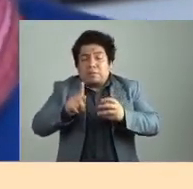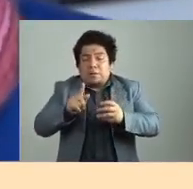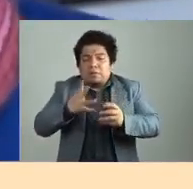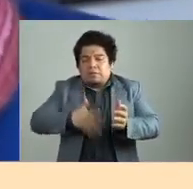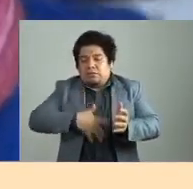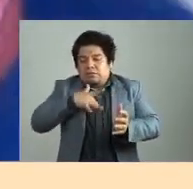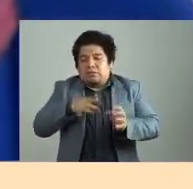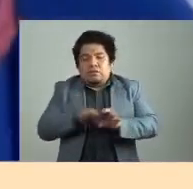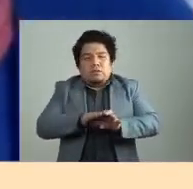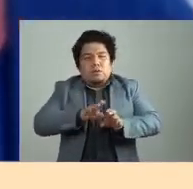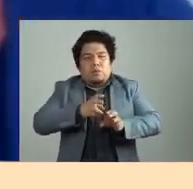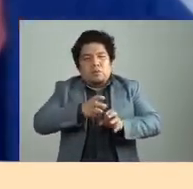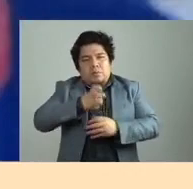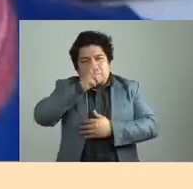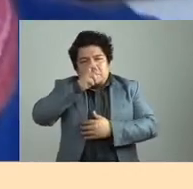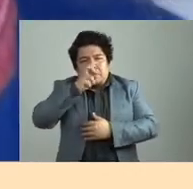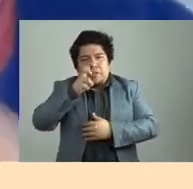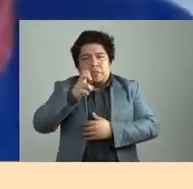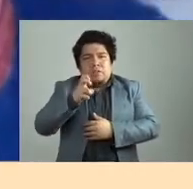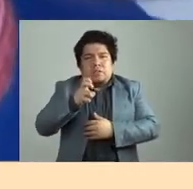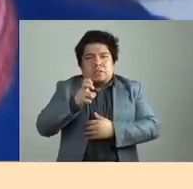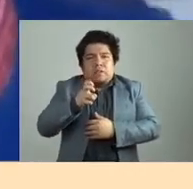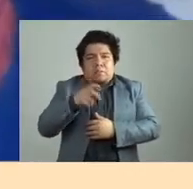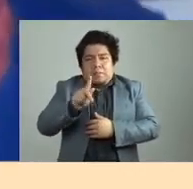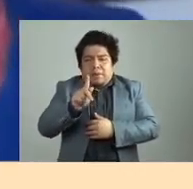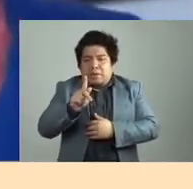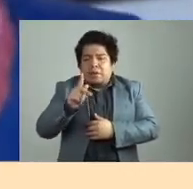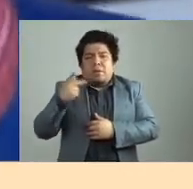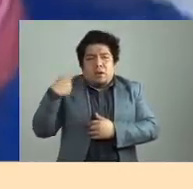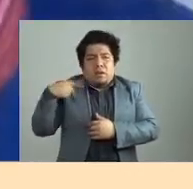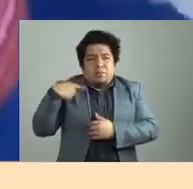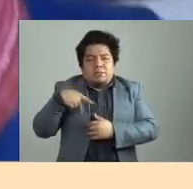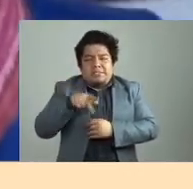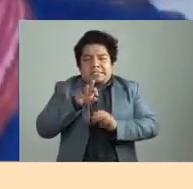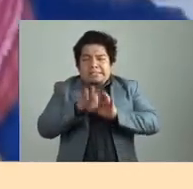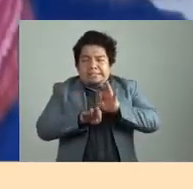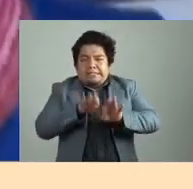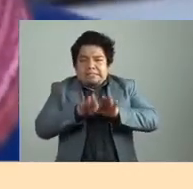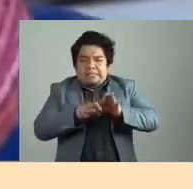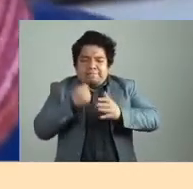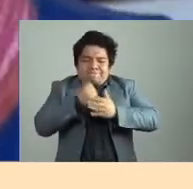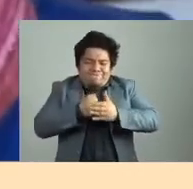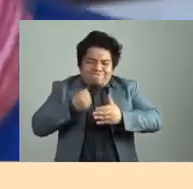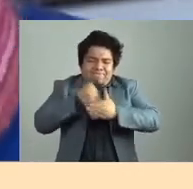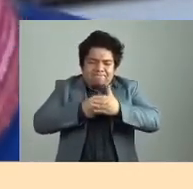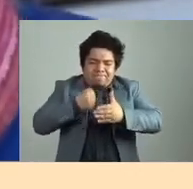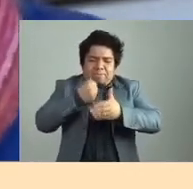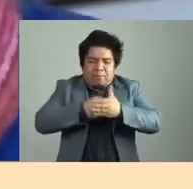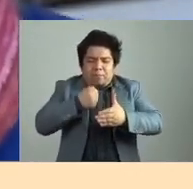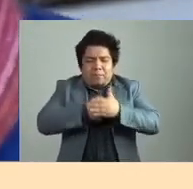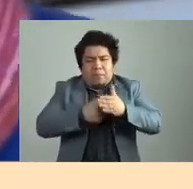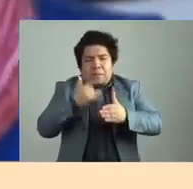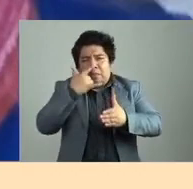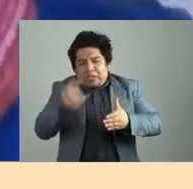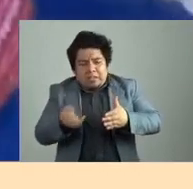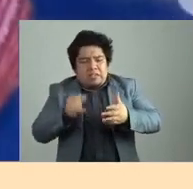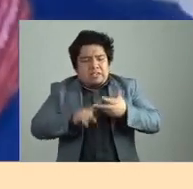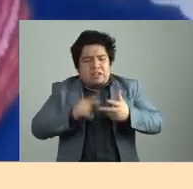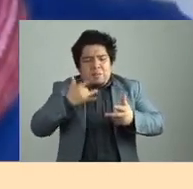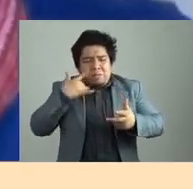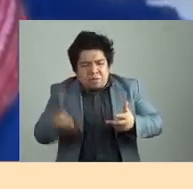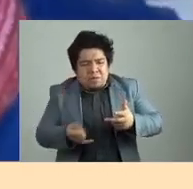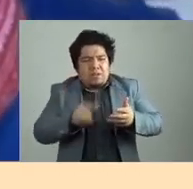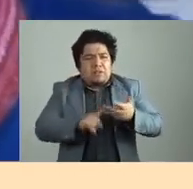no la gente ha luchado para mantener los regímenes comunales de la tierra lo que a